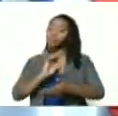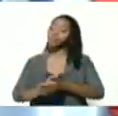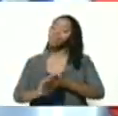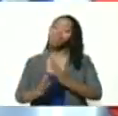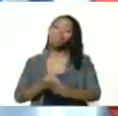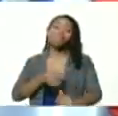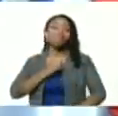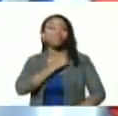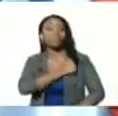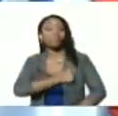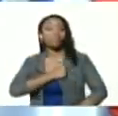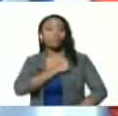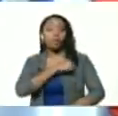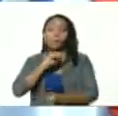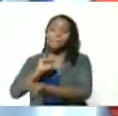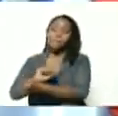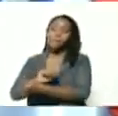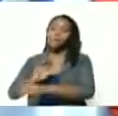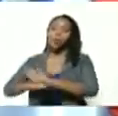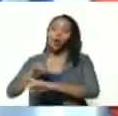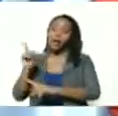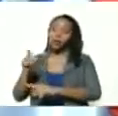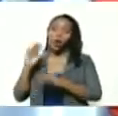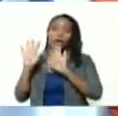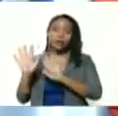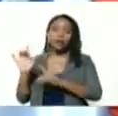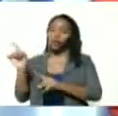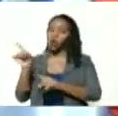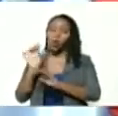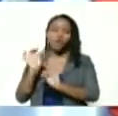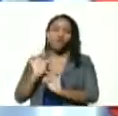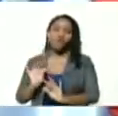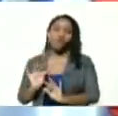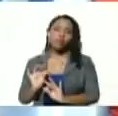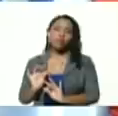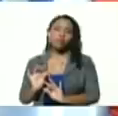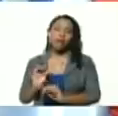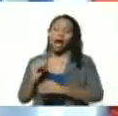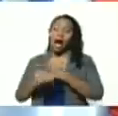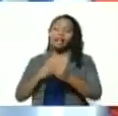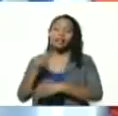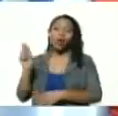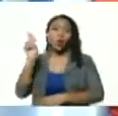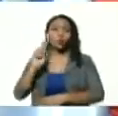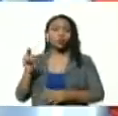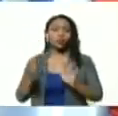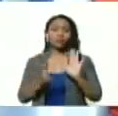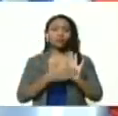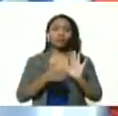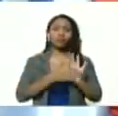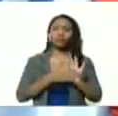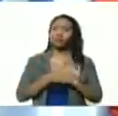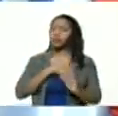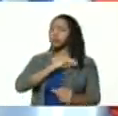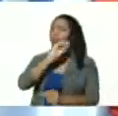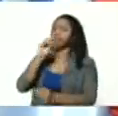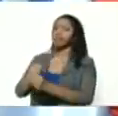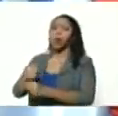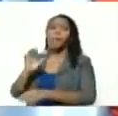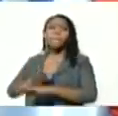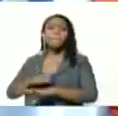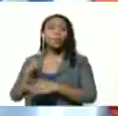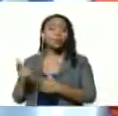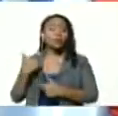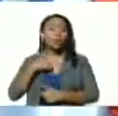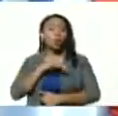lamentablemente privado de libertad, porque esa no es la manera, hacer el uso de una chapa, de una credencial, porque si